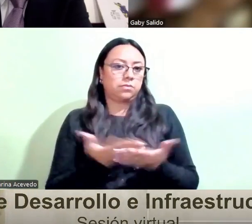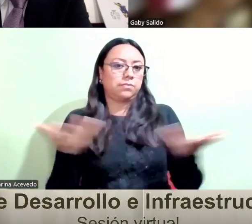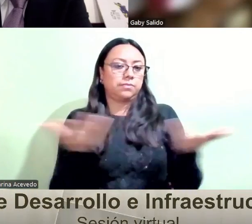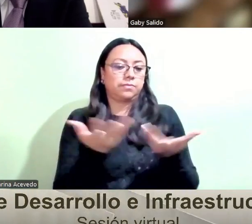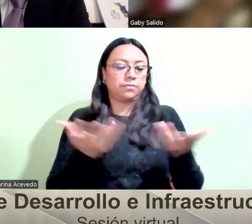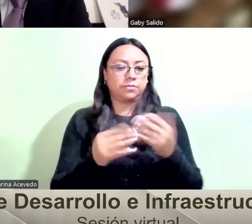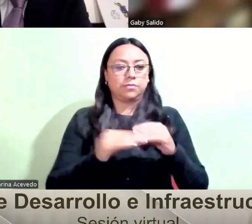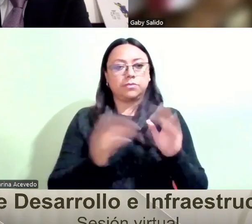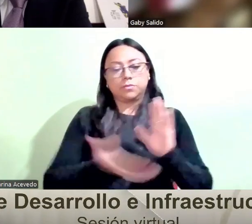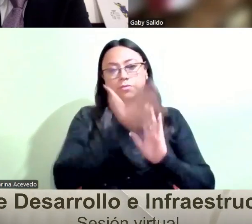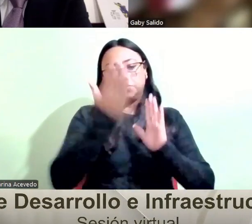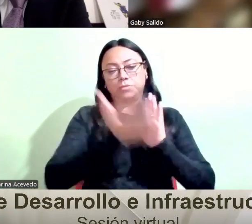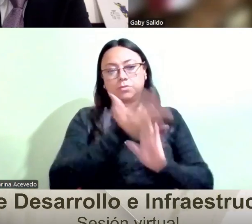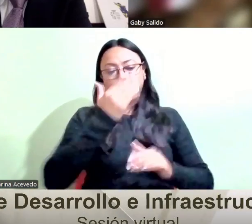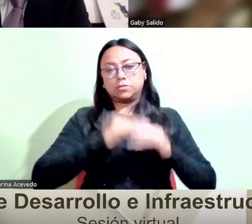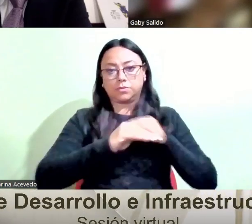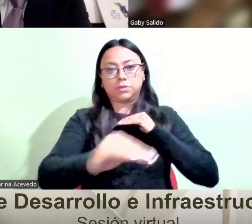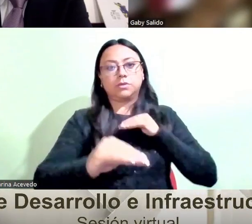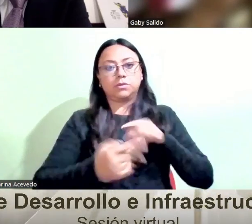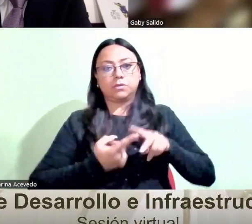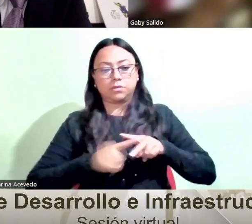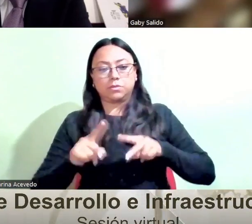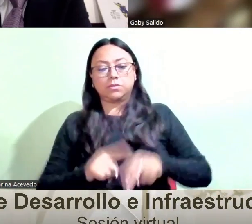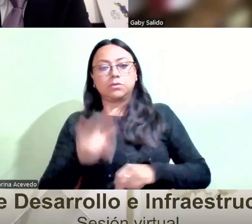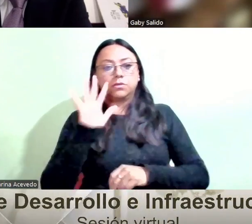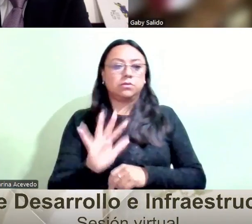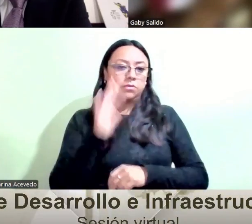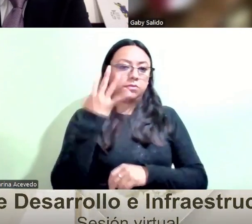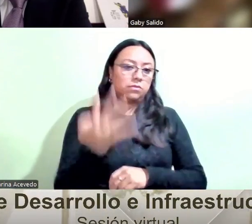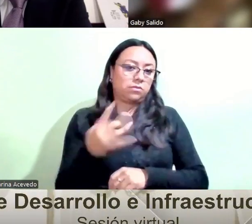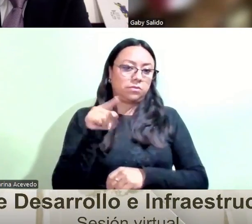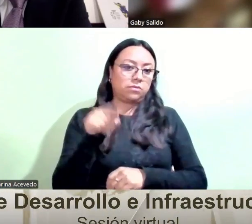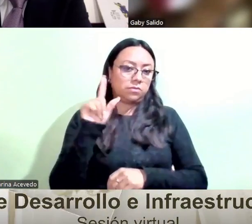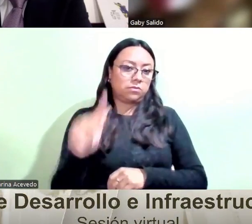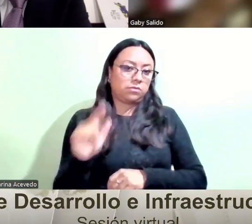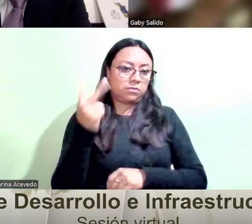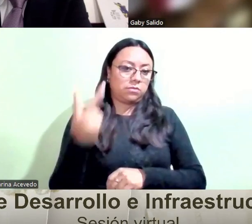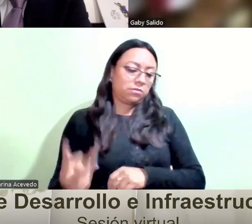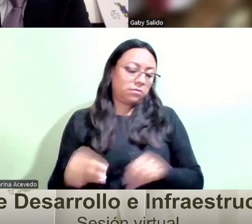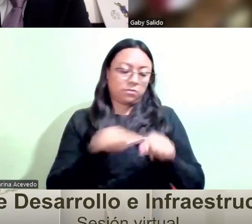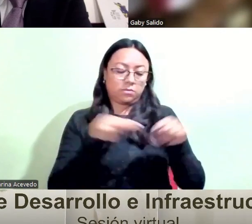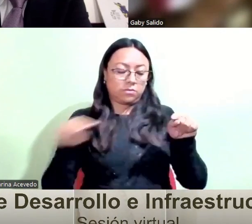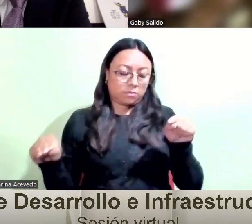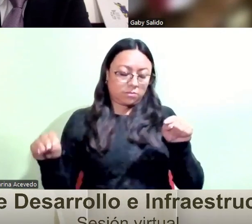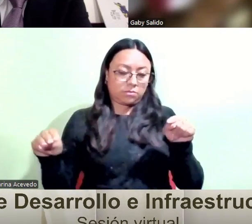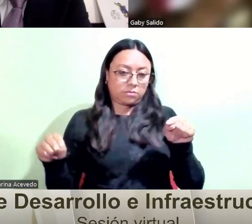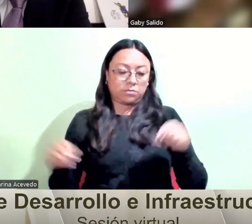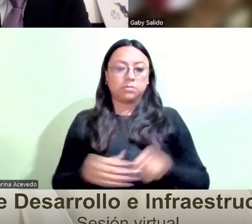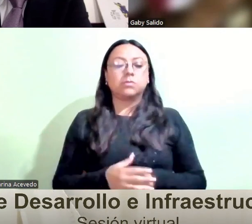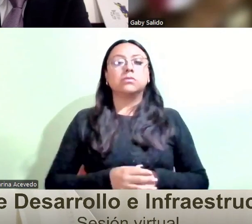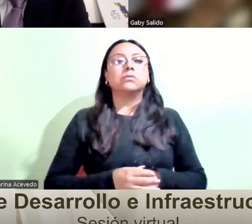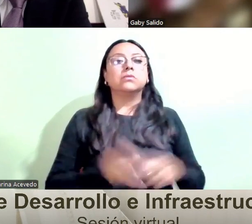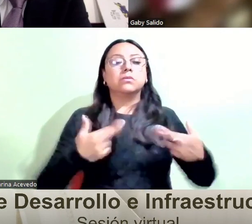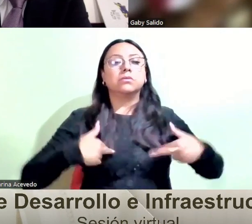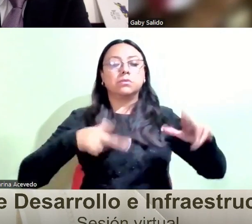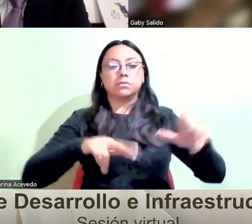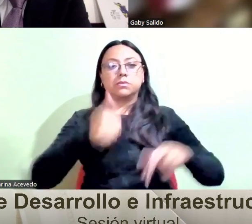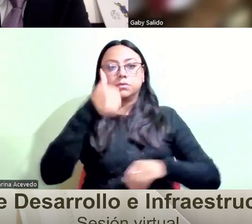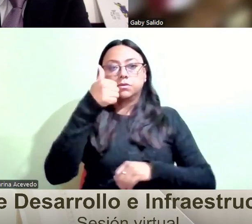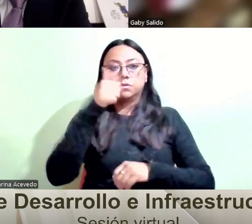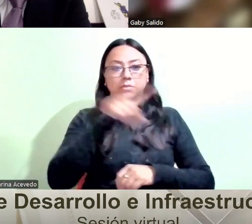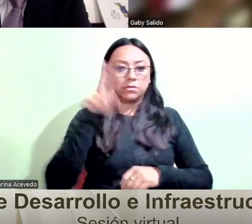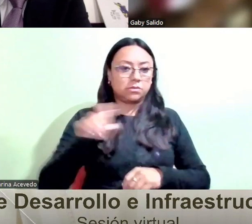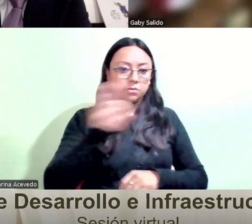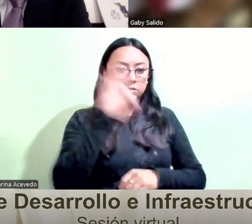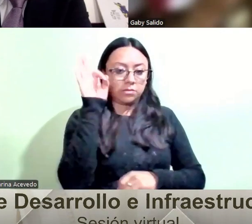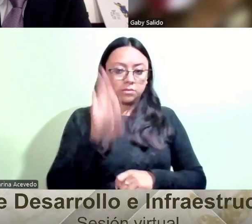de desplante es a razón de 54.72 metros, lo que representa un incremento del 100% de la misma en relación a la